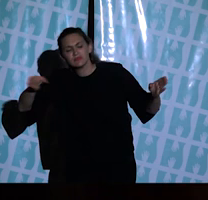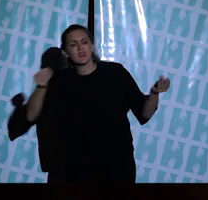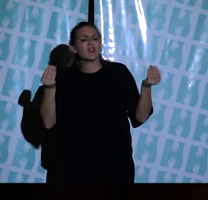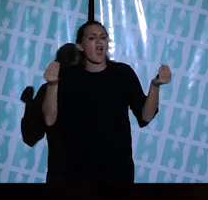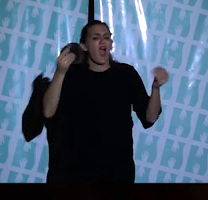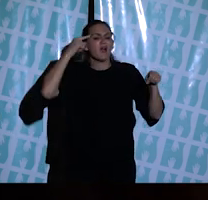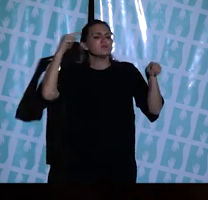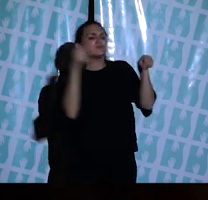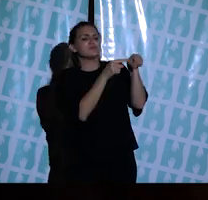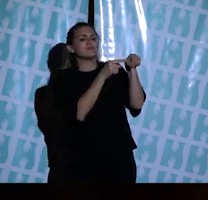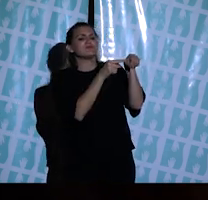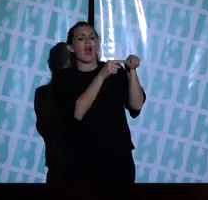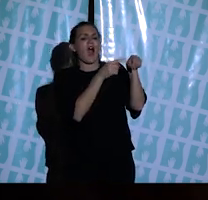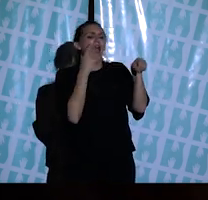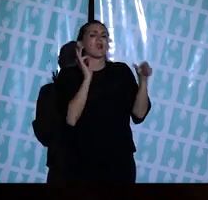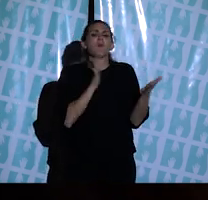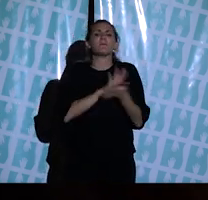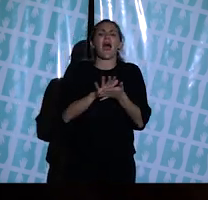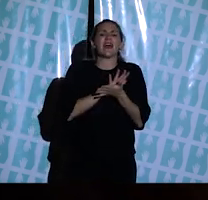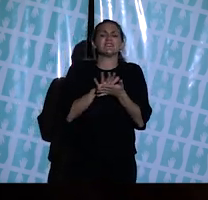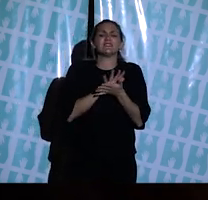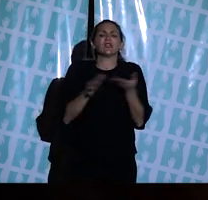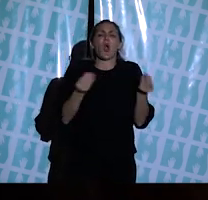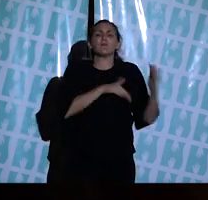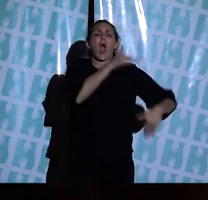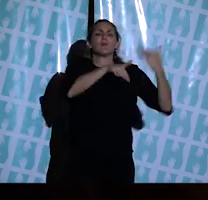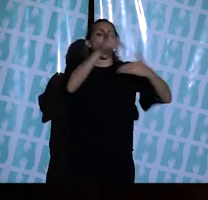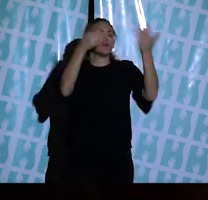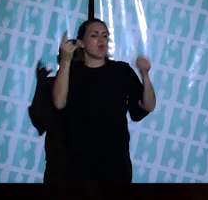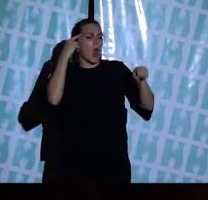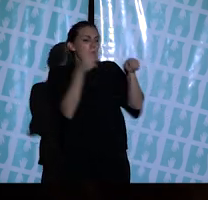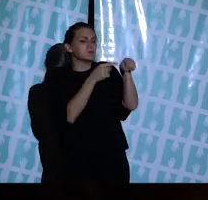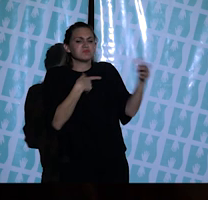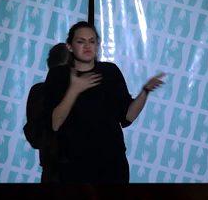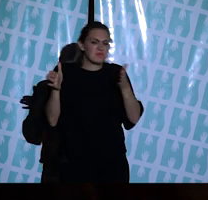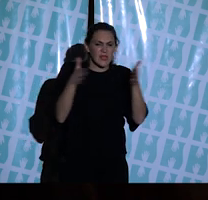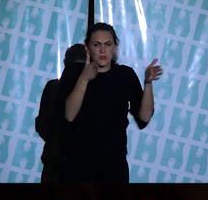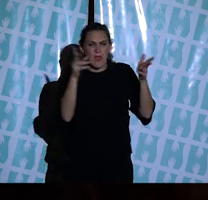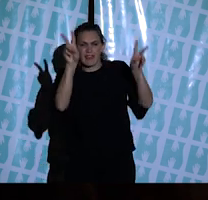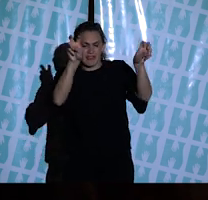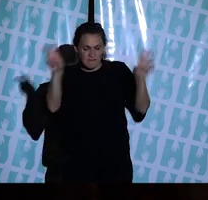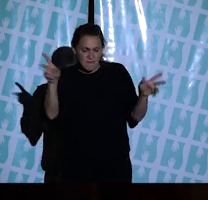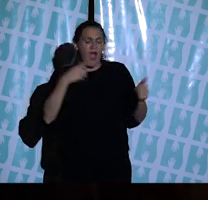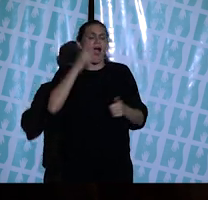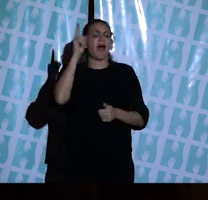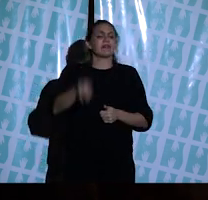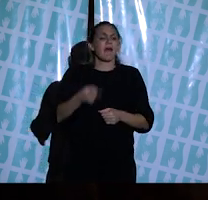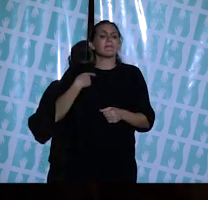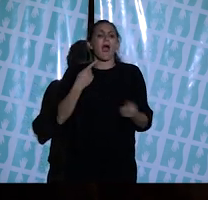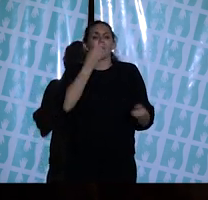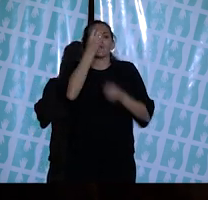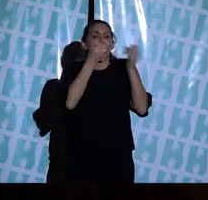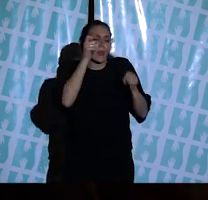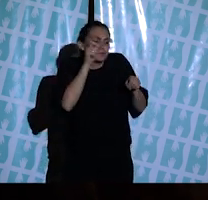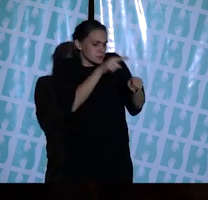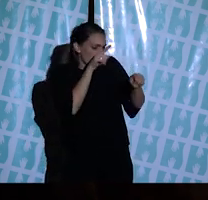neurobiología básica de las adicciones, las bases evolutivas, un recorrido, la neurobiología de las adicciones y